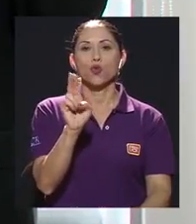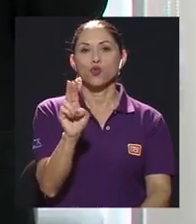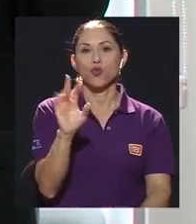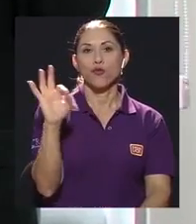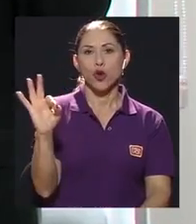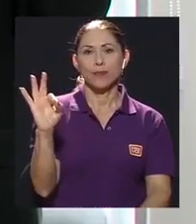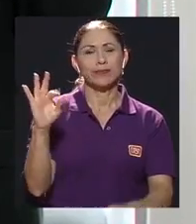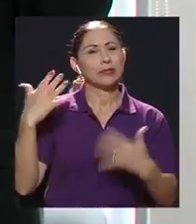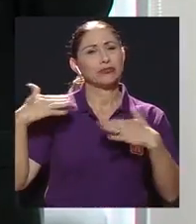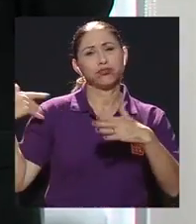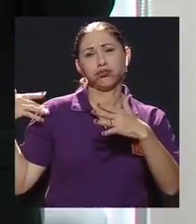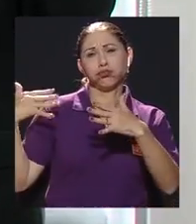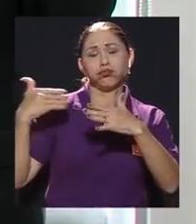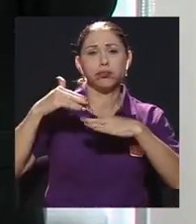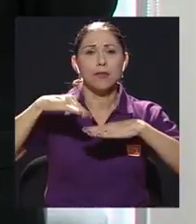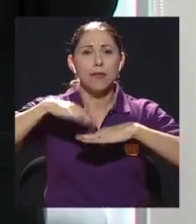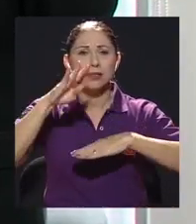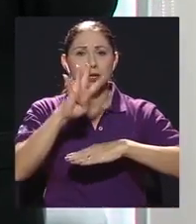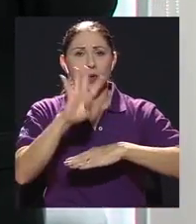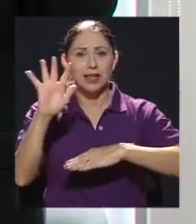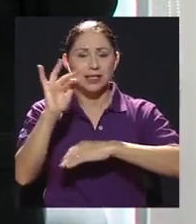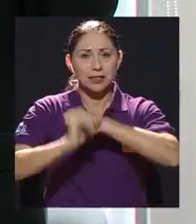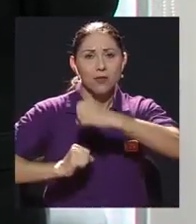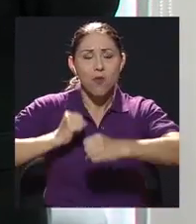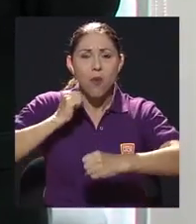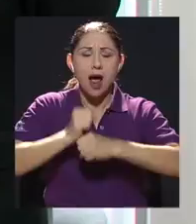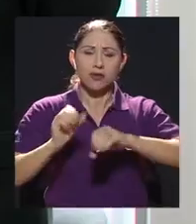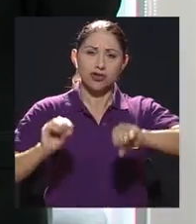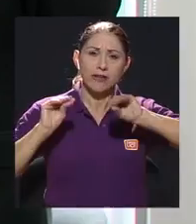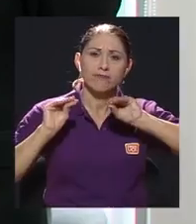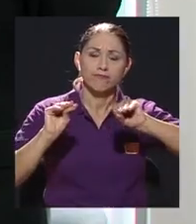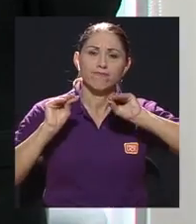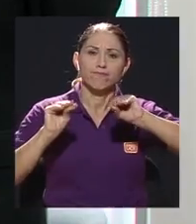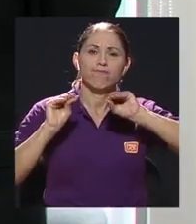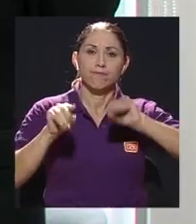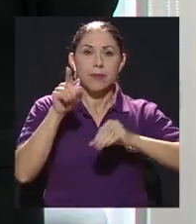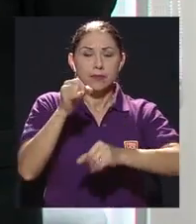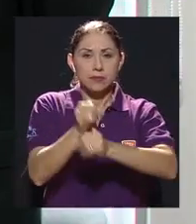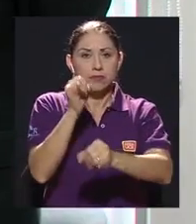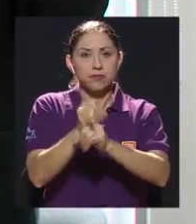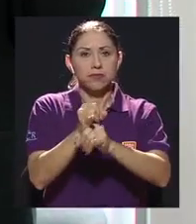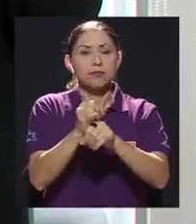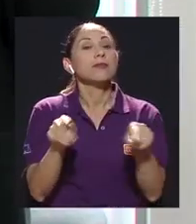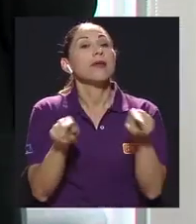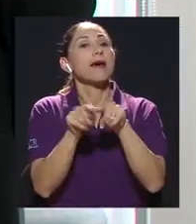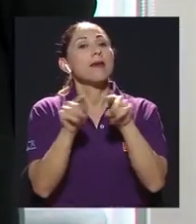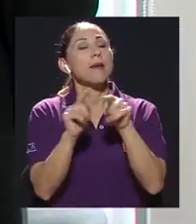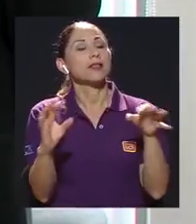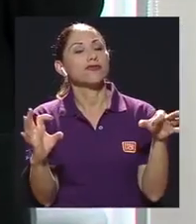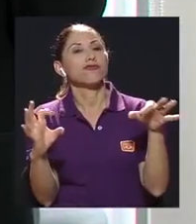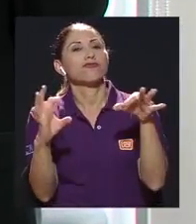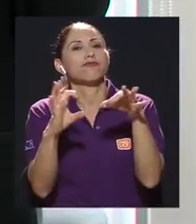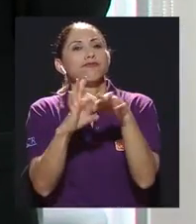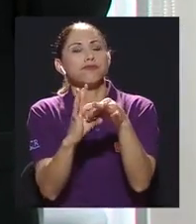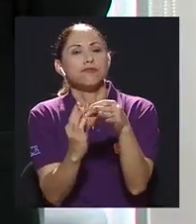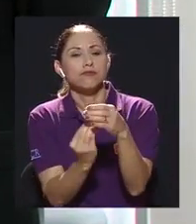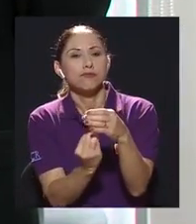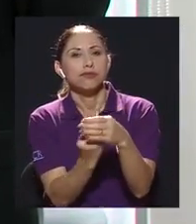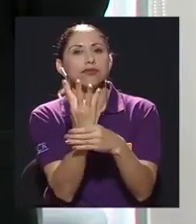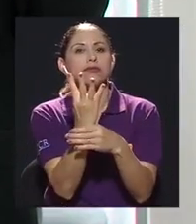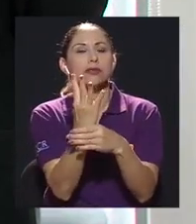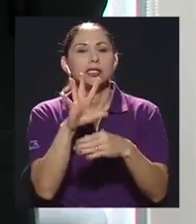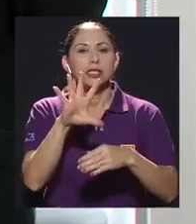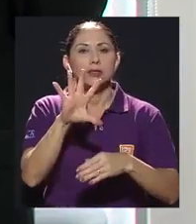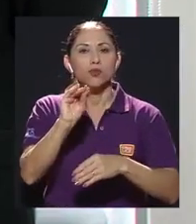años de impartir lecciones en esa institución y además en el marco de la creación del